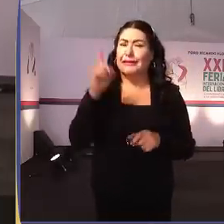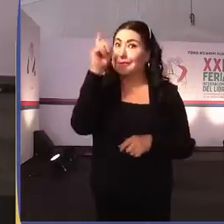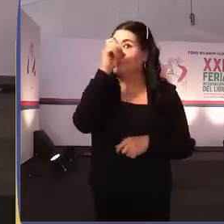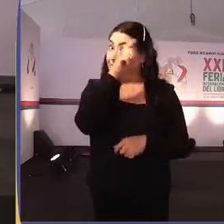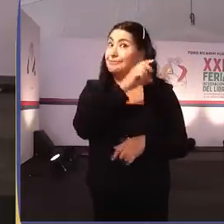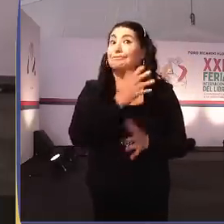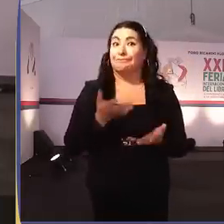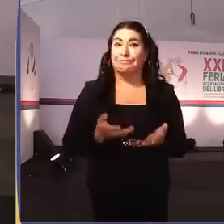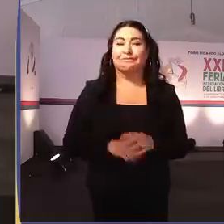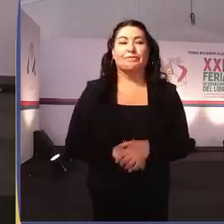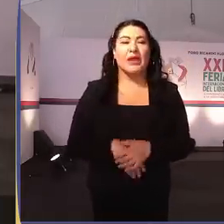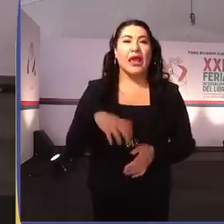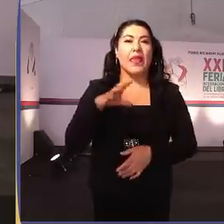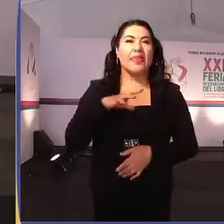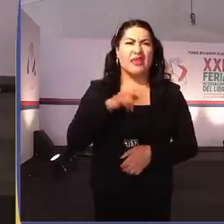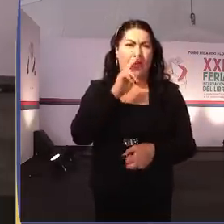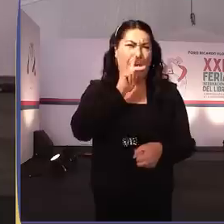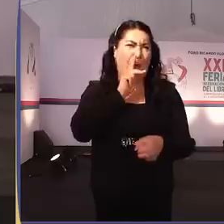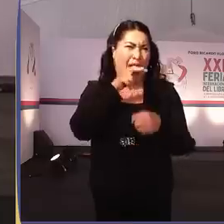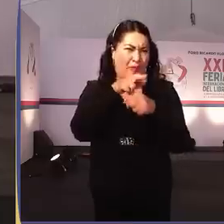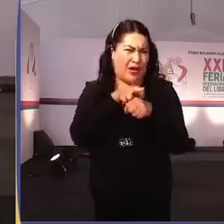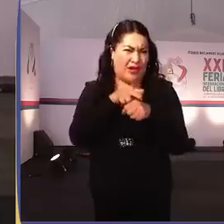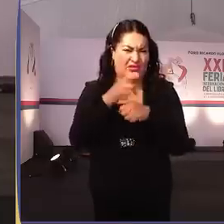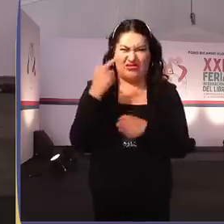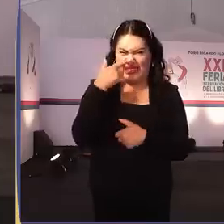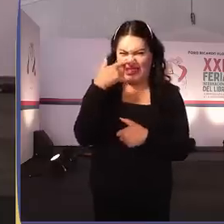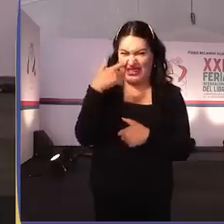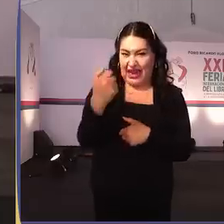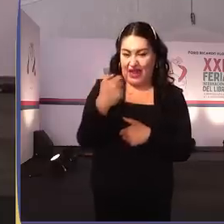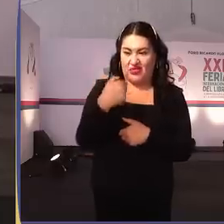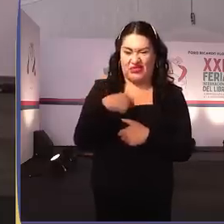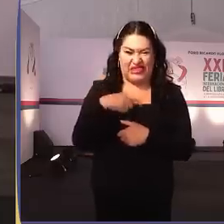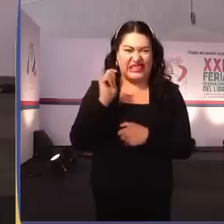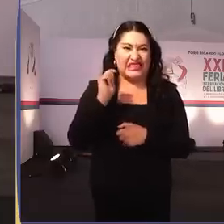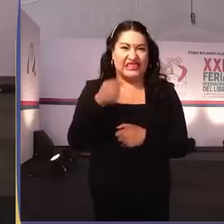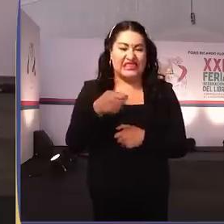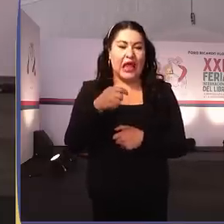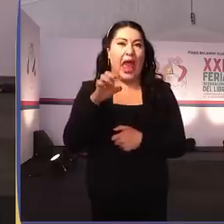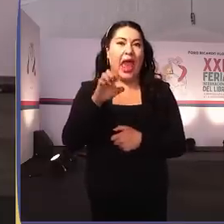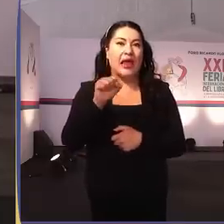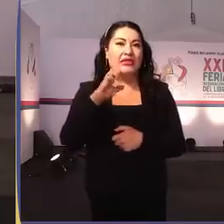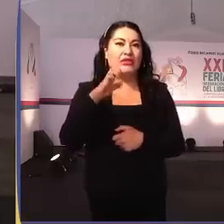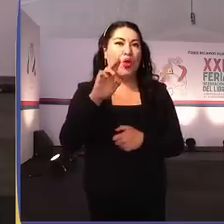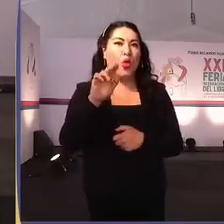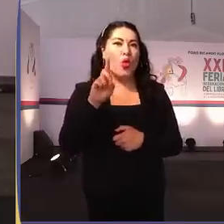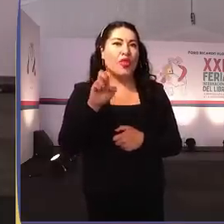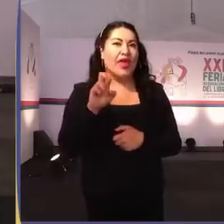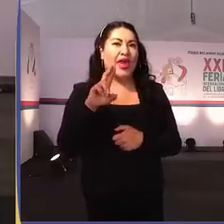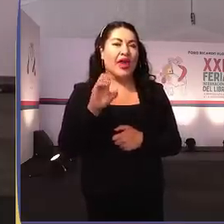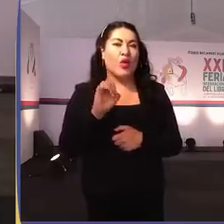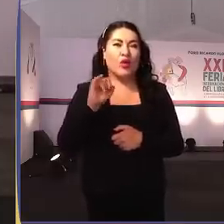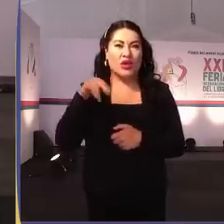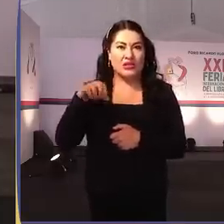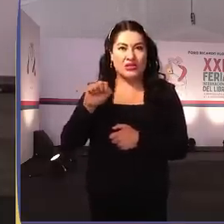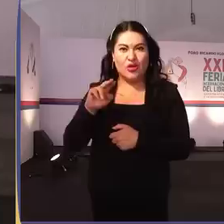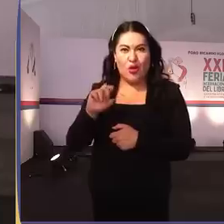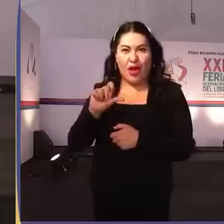difícil. Tiene un vocabulario rarito. Tendría que averiguar qué es eso de escudero, ínsula,